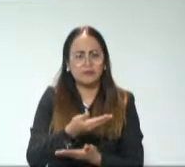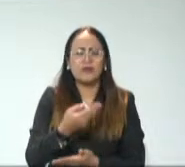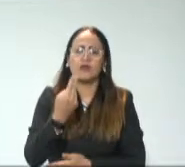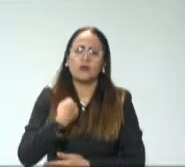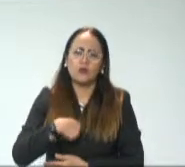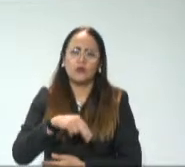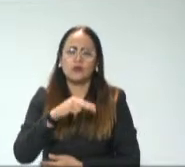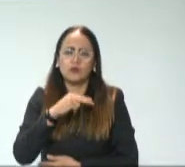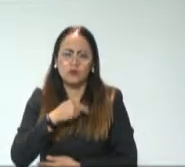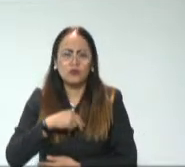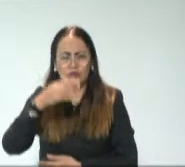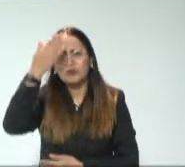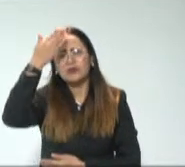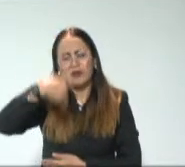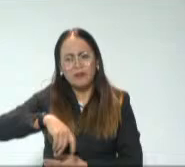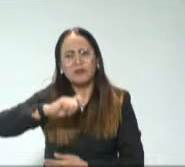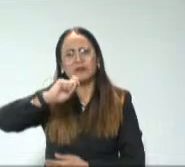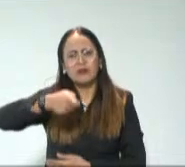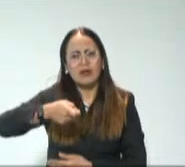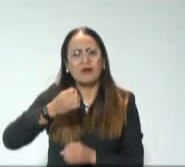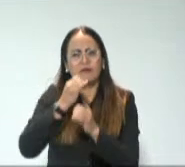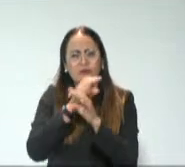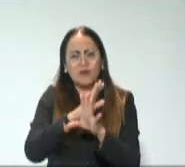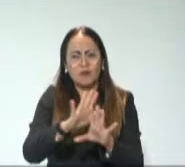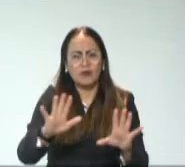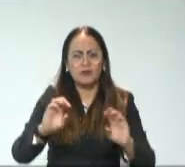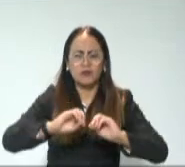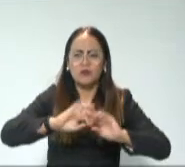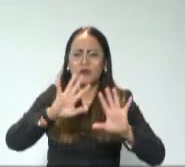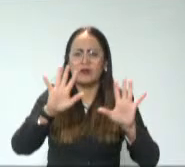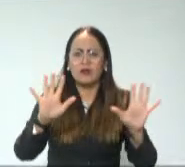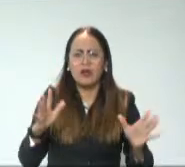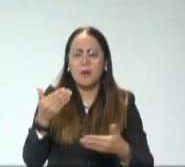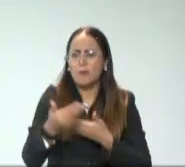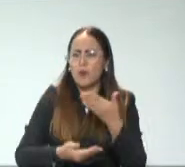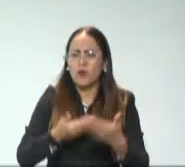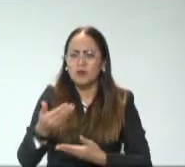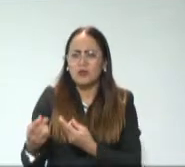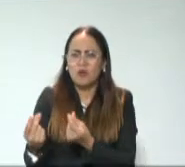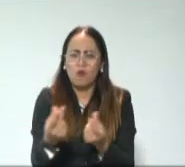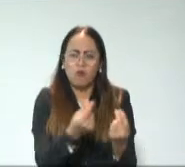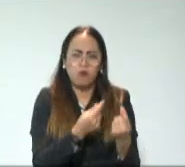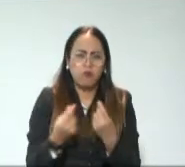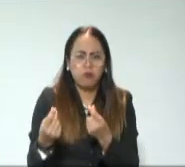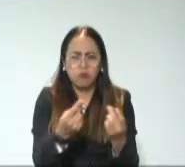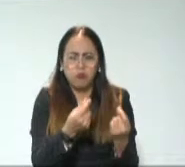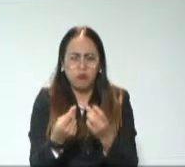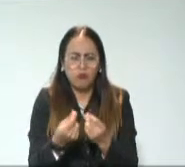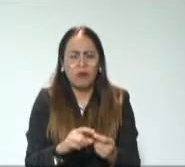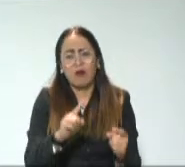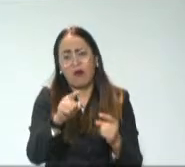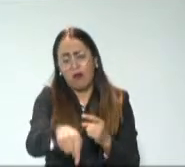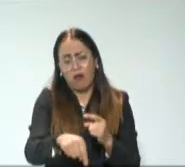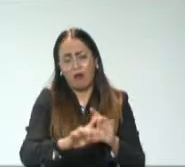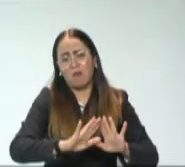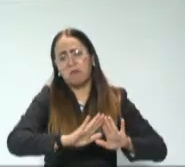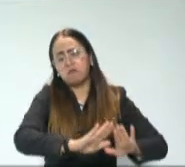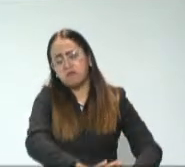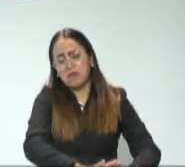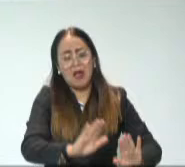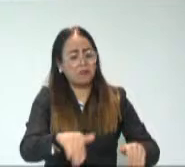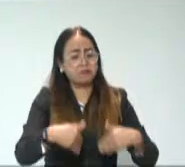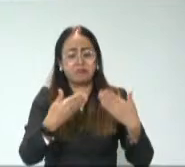implica la transparencia como un proceso Dinámico y no solo como un estado al que se